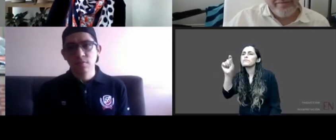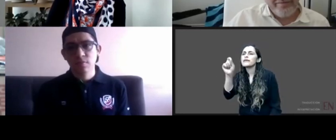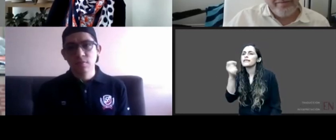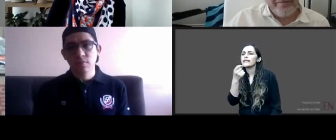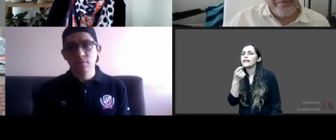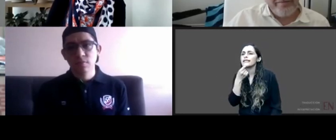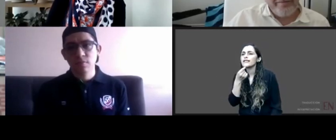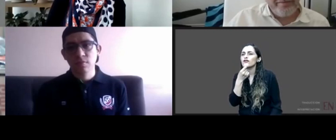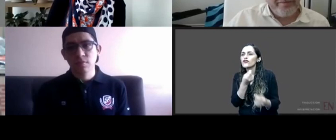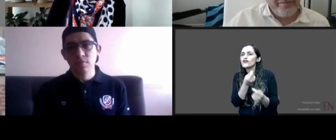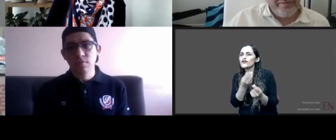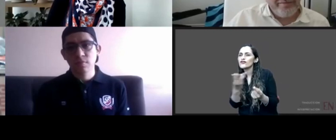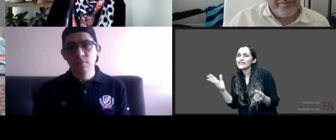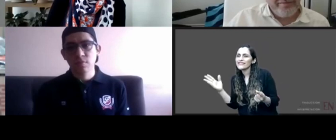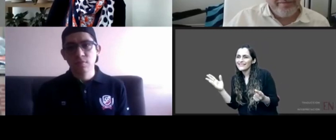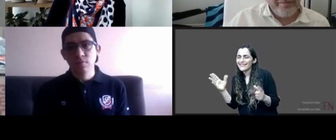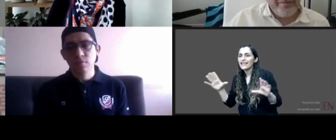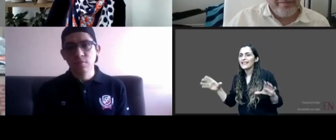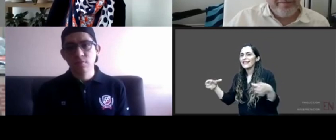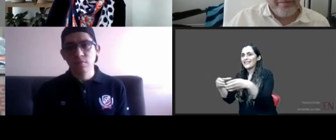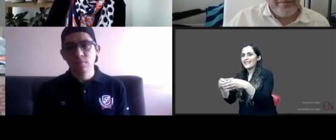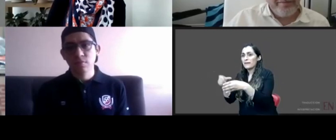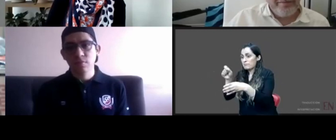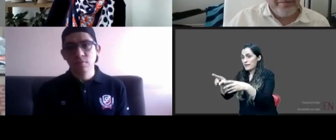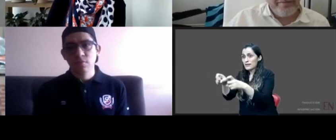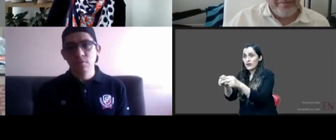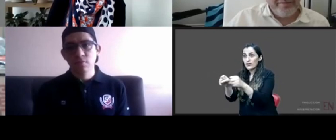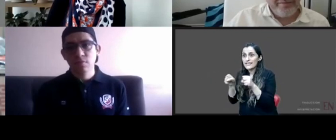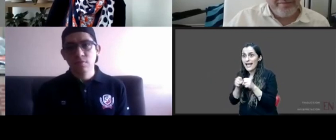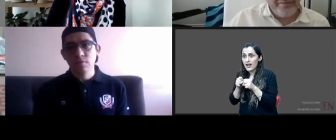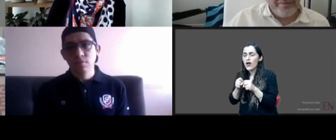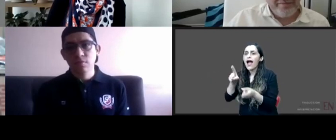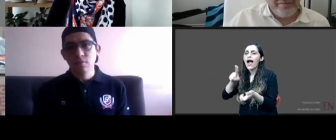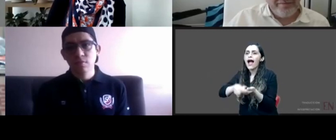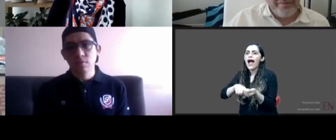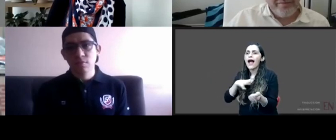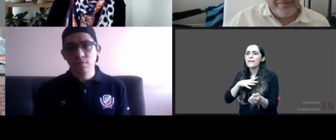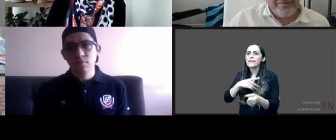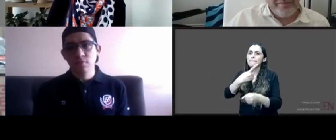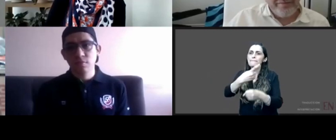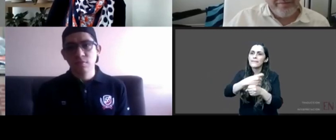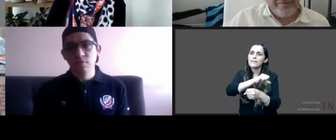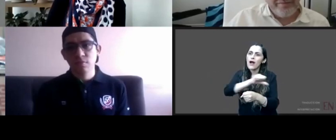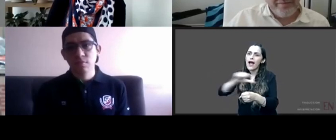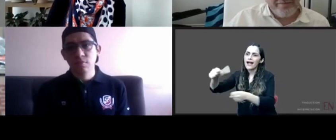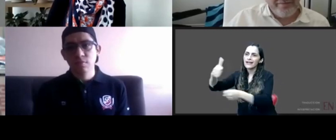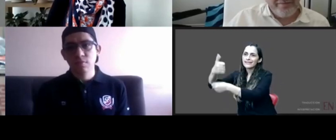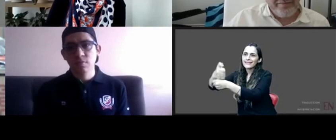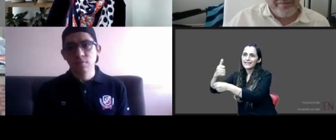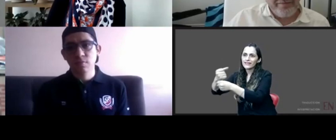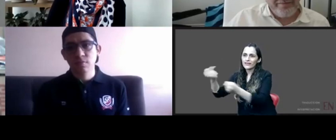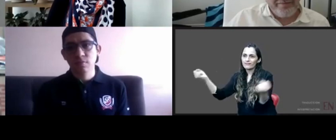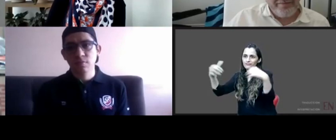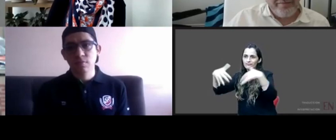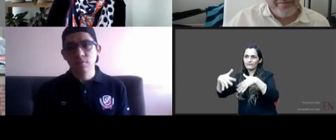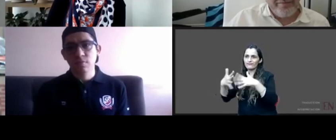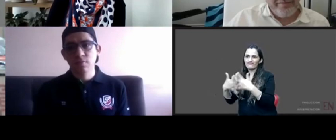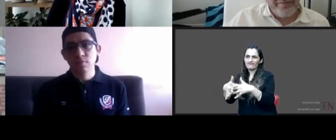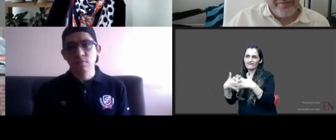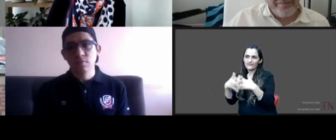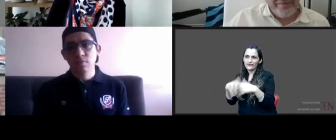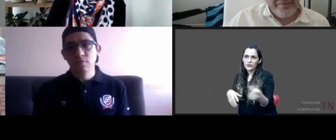una escuela multigrado, quiere decir que había de primero hasta sexto año con un solo